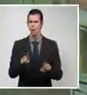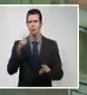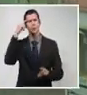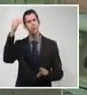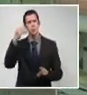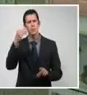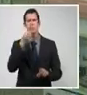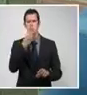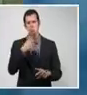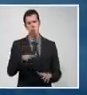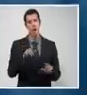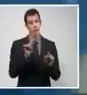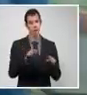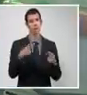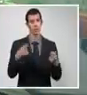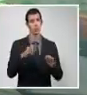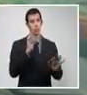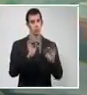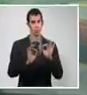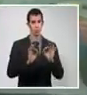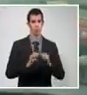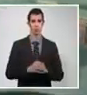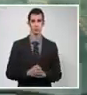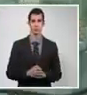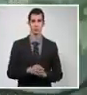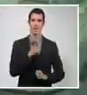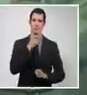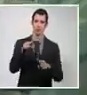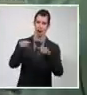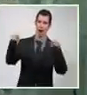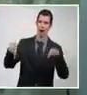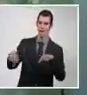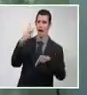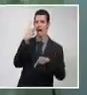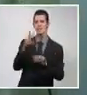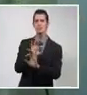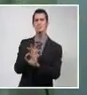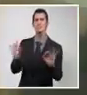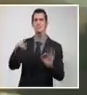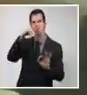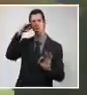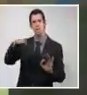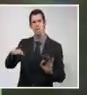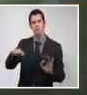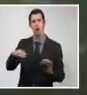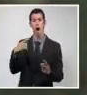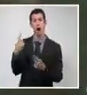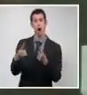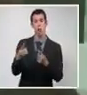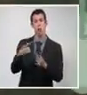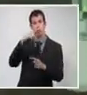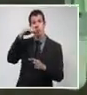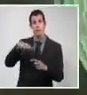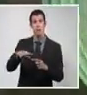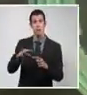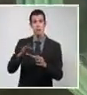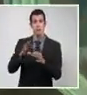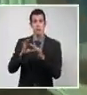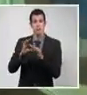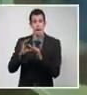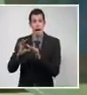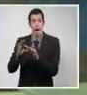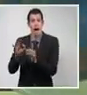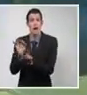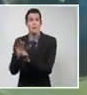de estado grave que han requerido un poco más de atención. En estas salas reciben atención